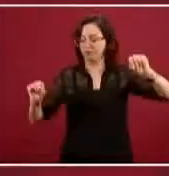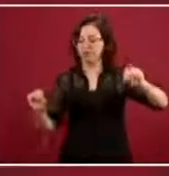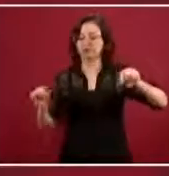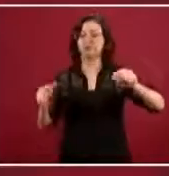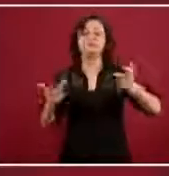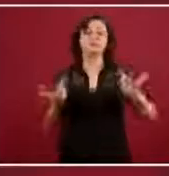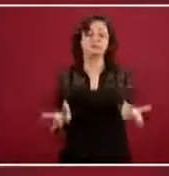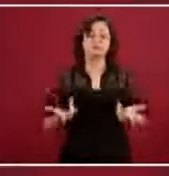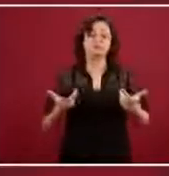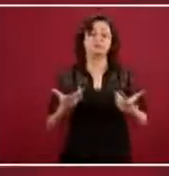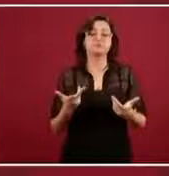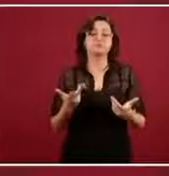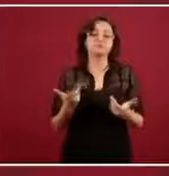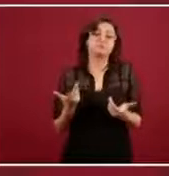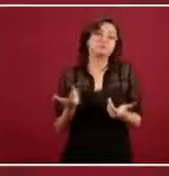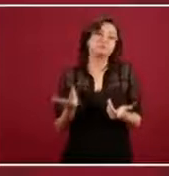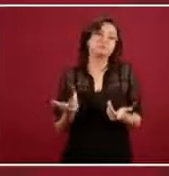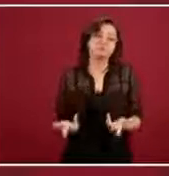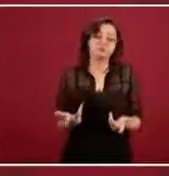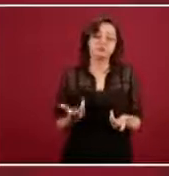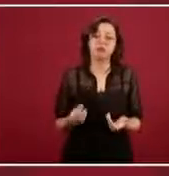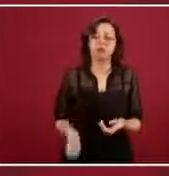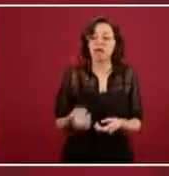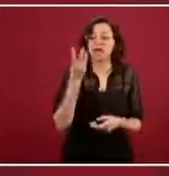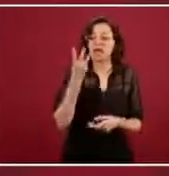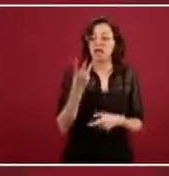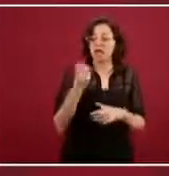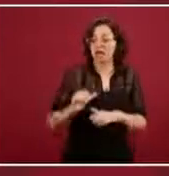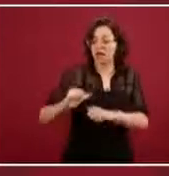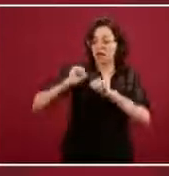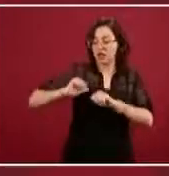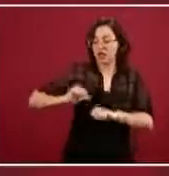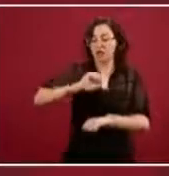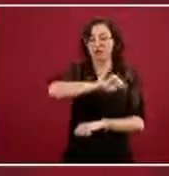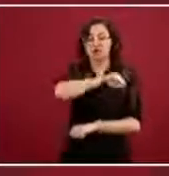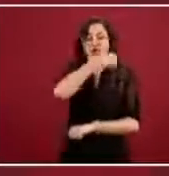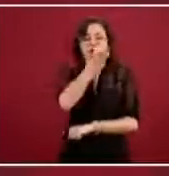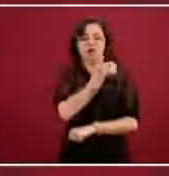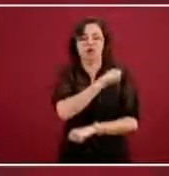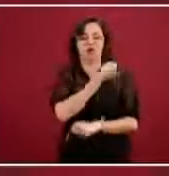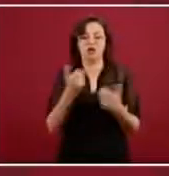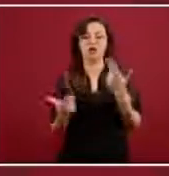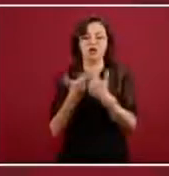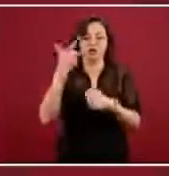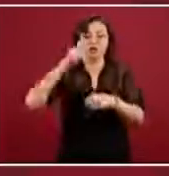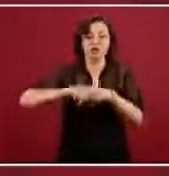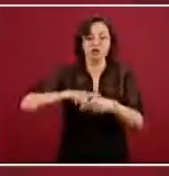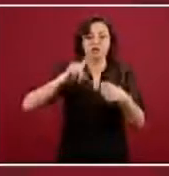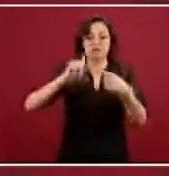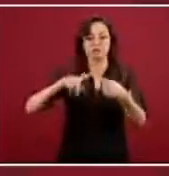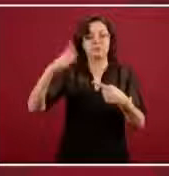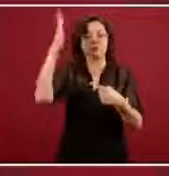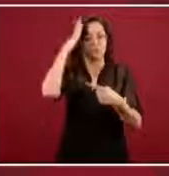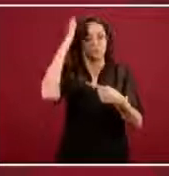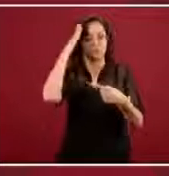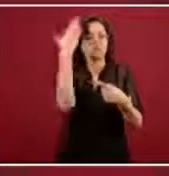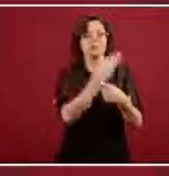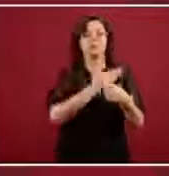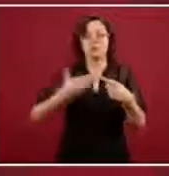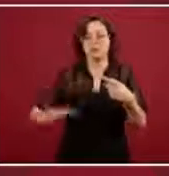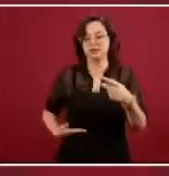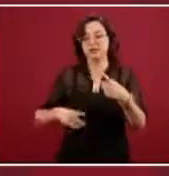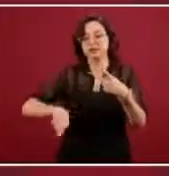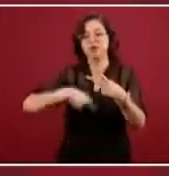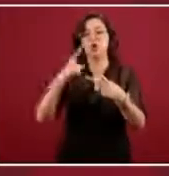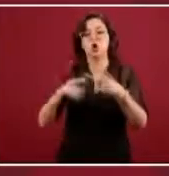responsabilidad. Gruesamente diríamos que las tres autoridades sanitarias nacionales, que son en secuencia el presidente de la República,